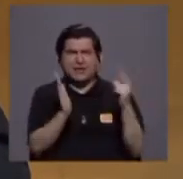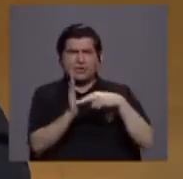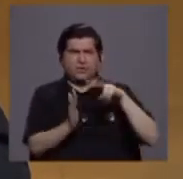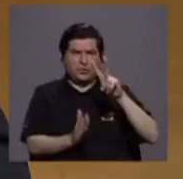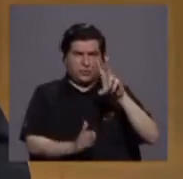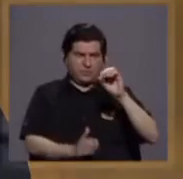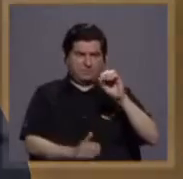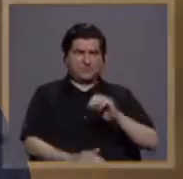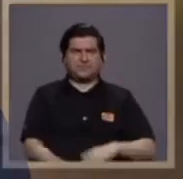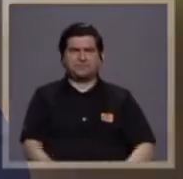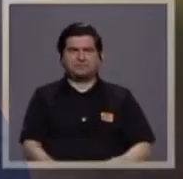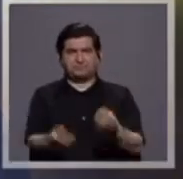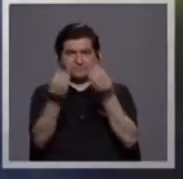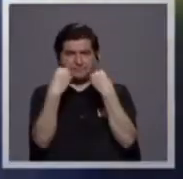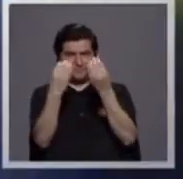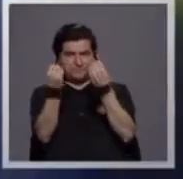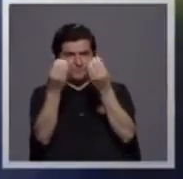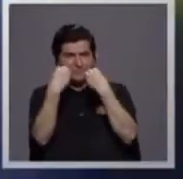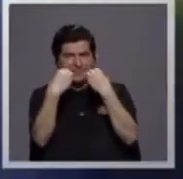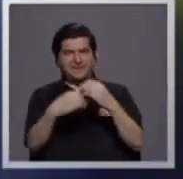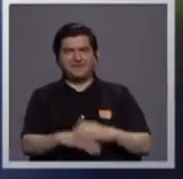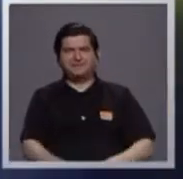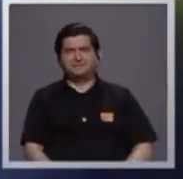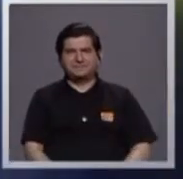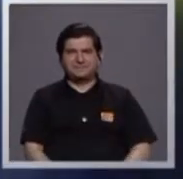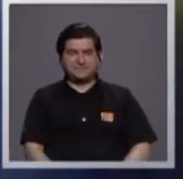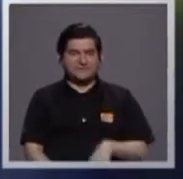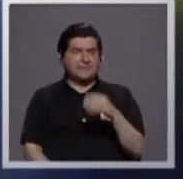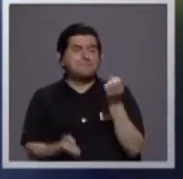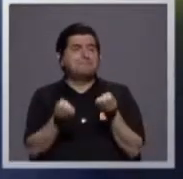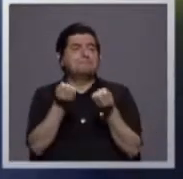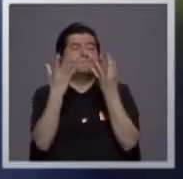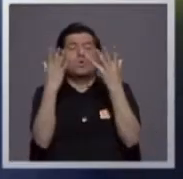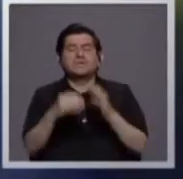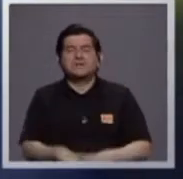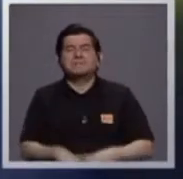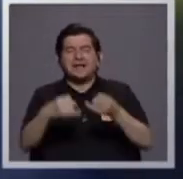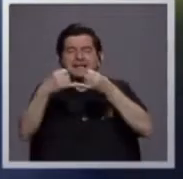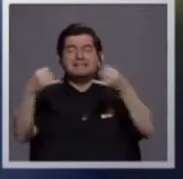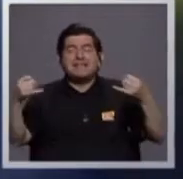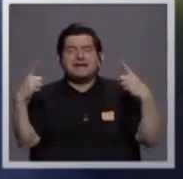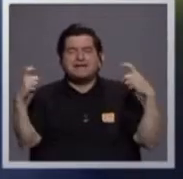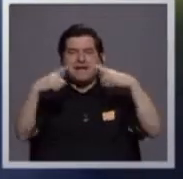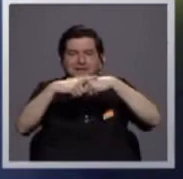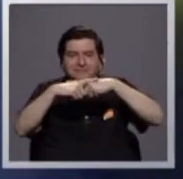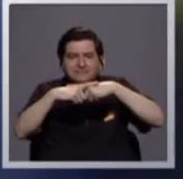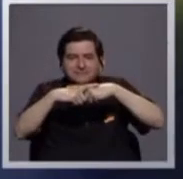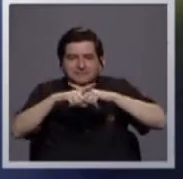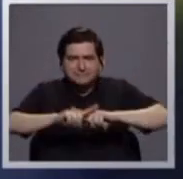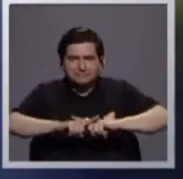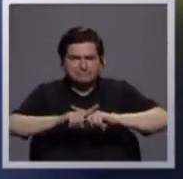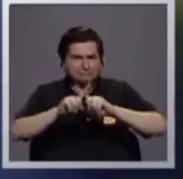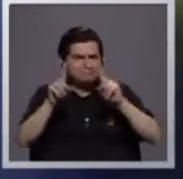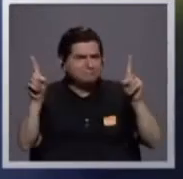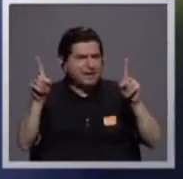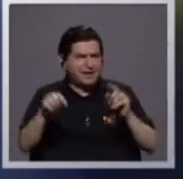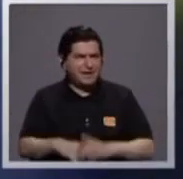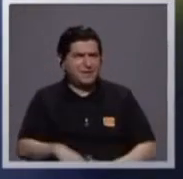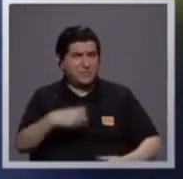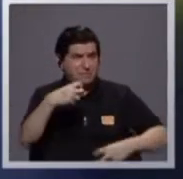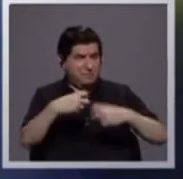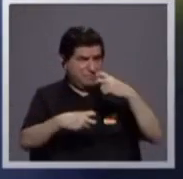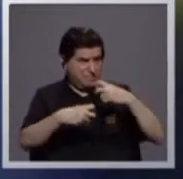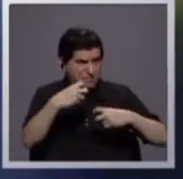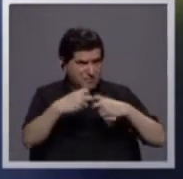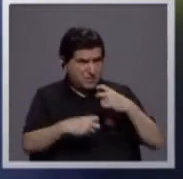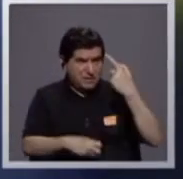2020 nos enseña es de las muchas líneas de complejidad, pero el problema,